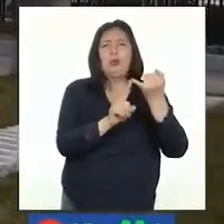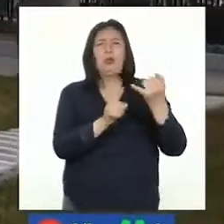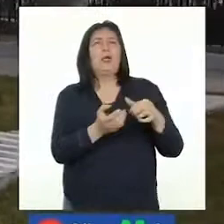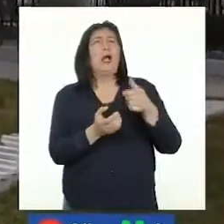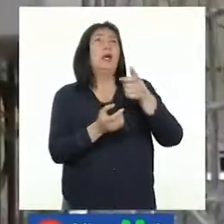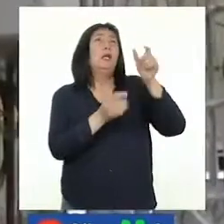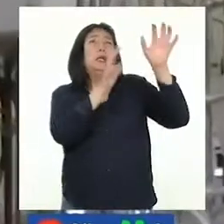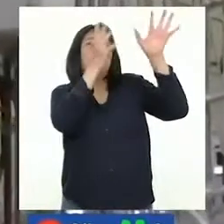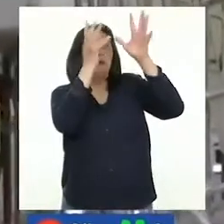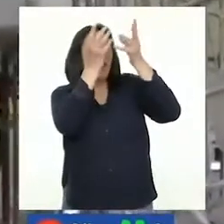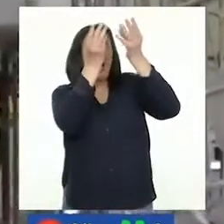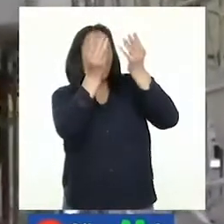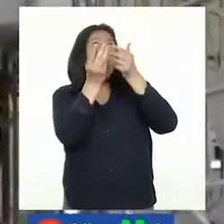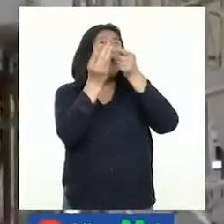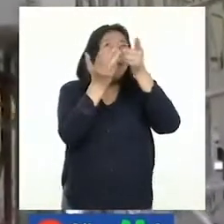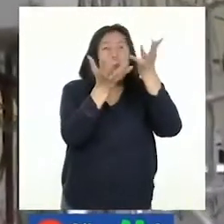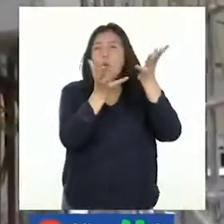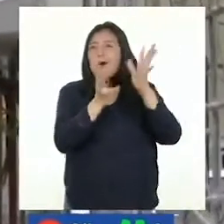la humedad.